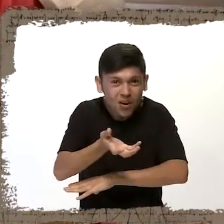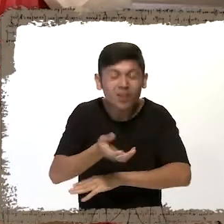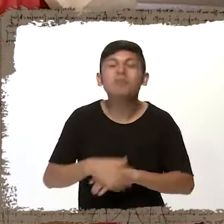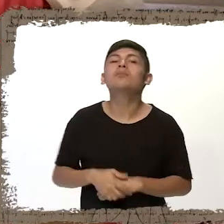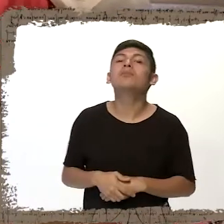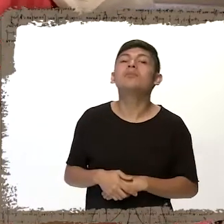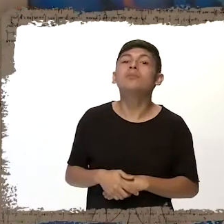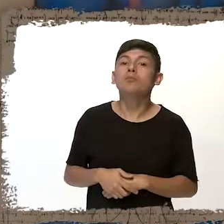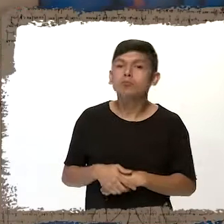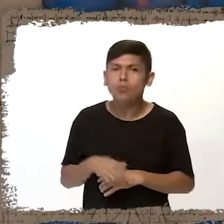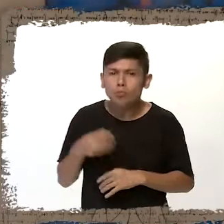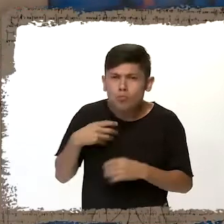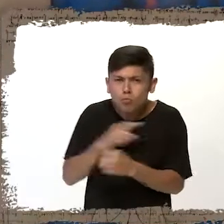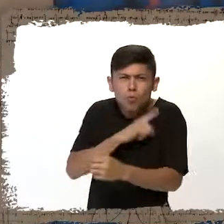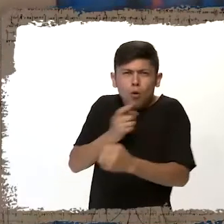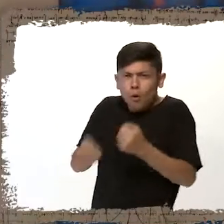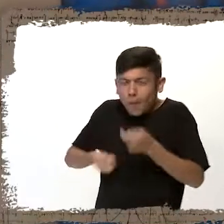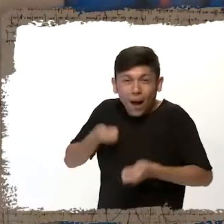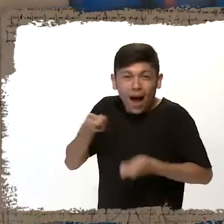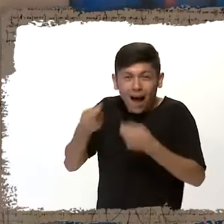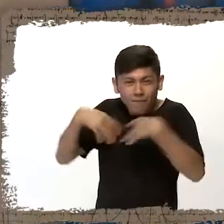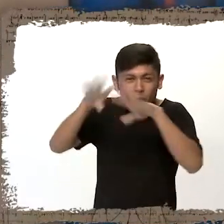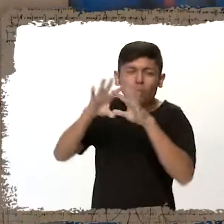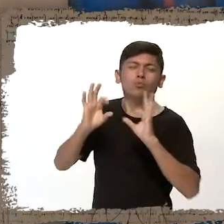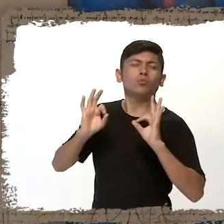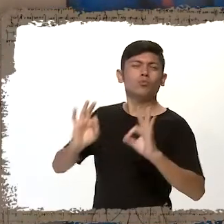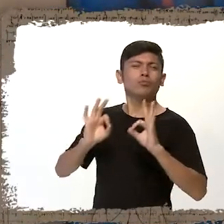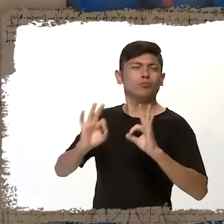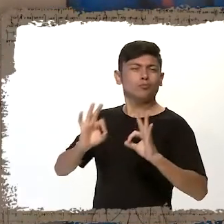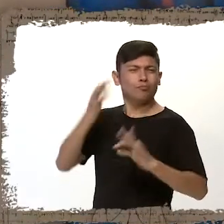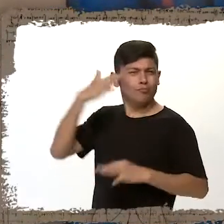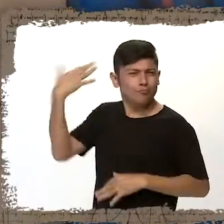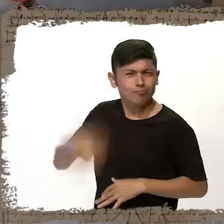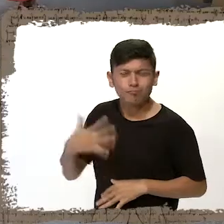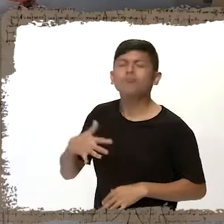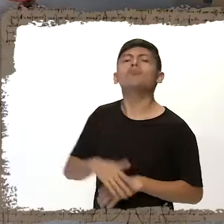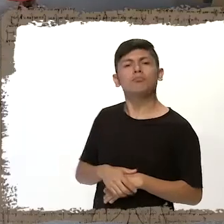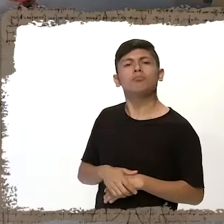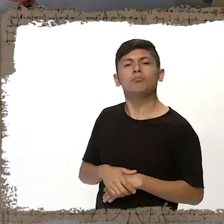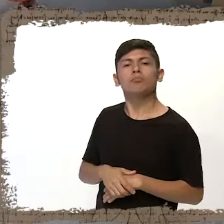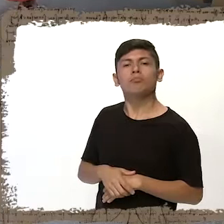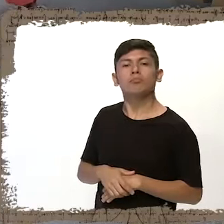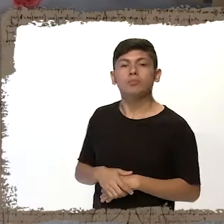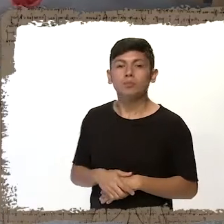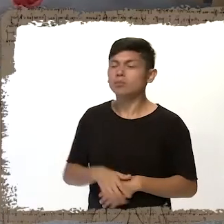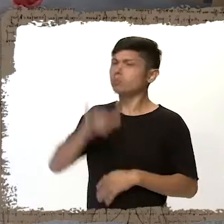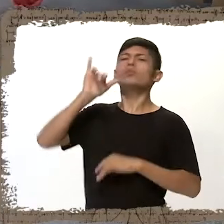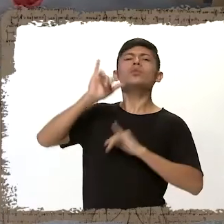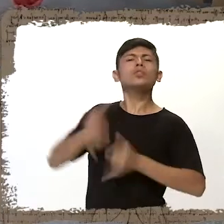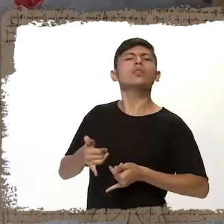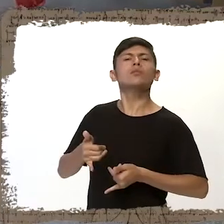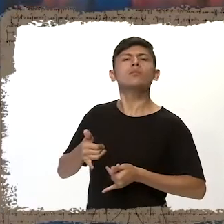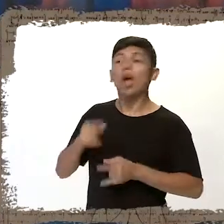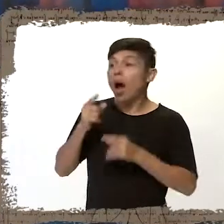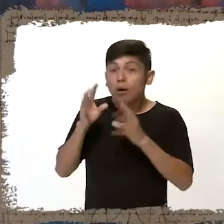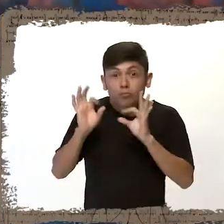sapo. La guerrera amazónica, que era muy, muy, muy genial, le contestó: